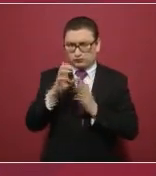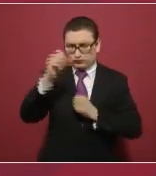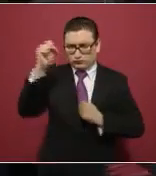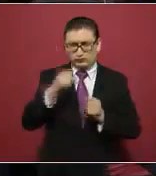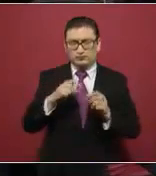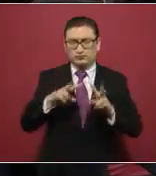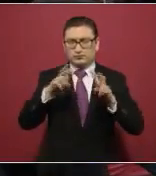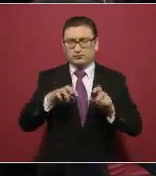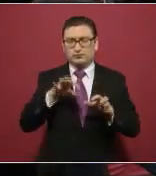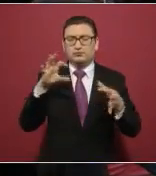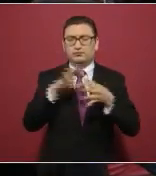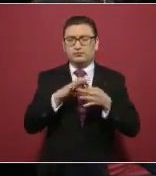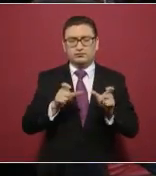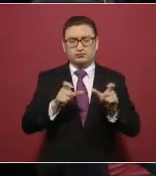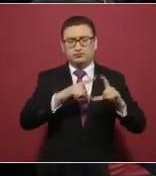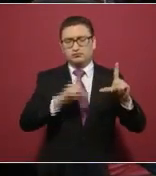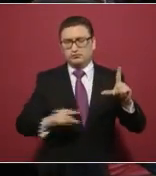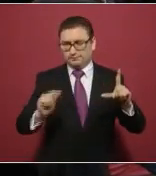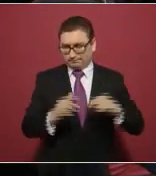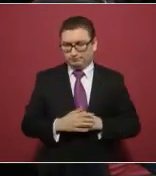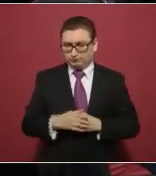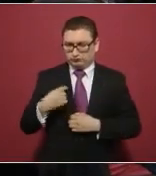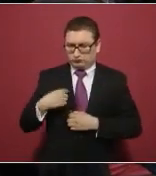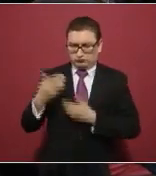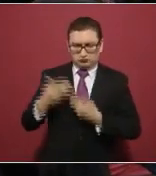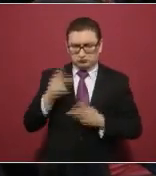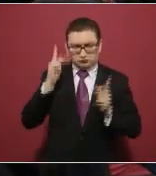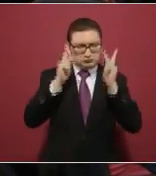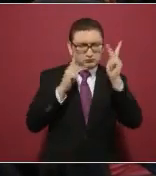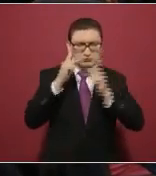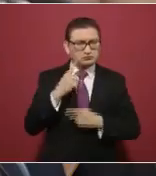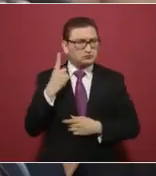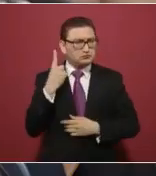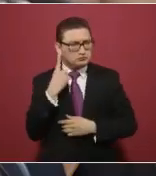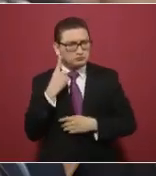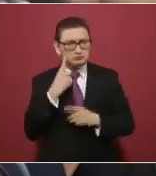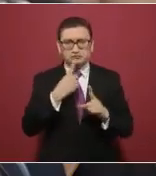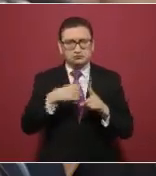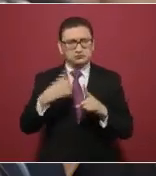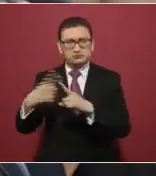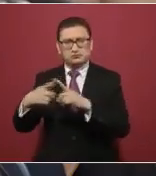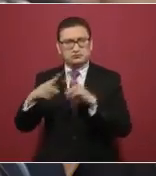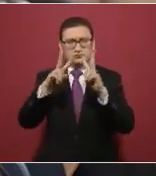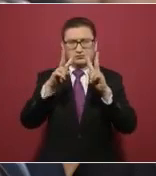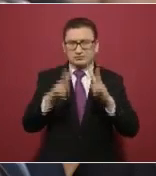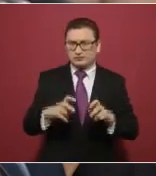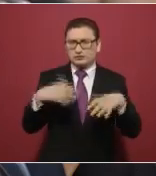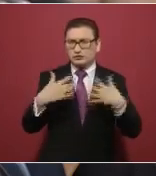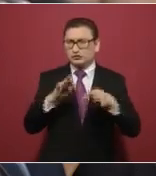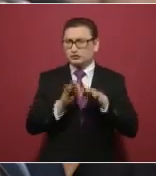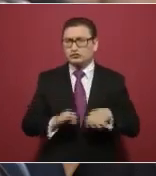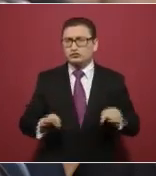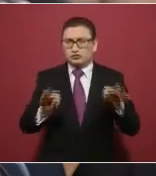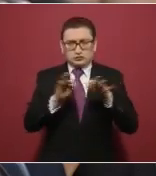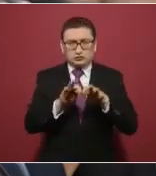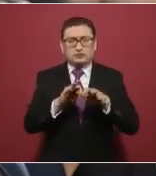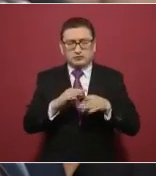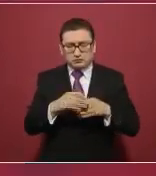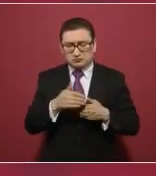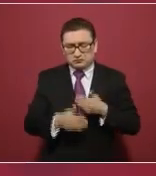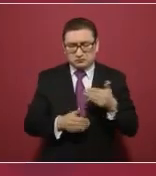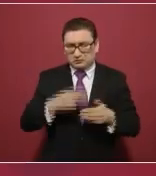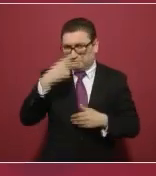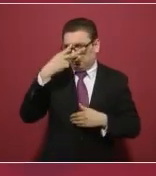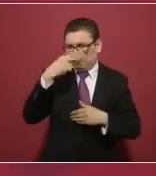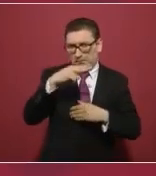Guardia Nacional. Durante mi visita he escuchado a múltiples actores hablar sobre los importantes y complejos retos que enfrenta México en